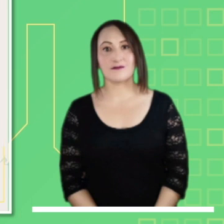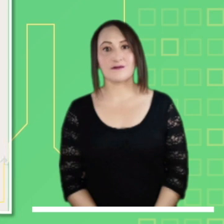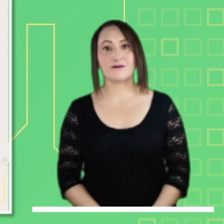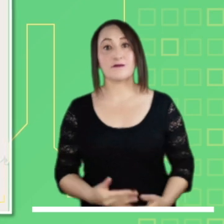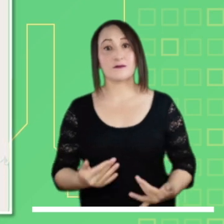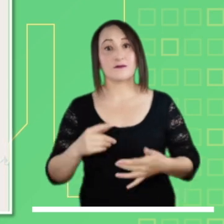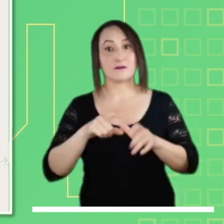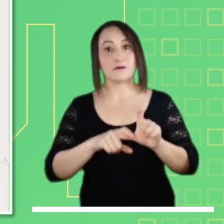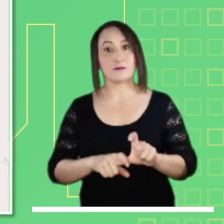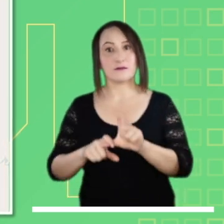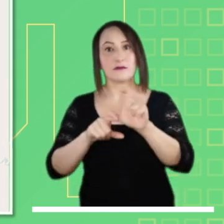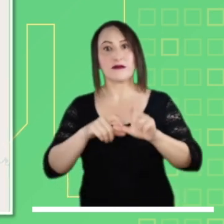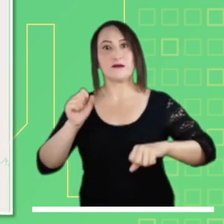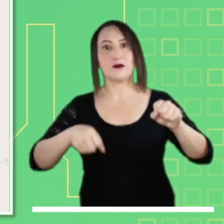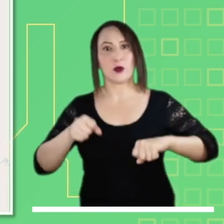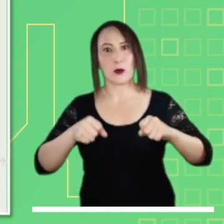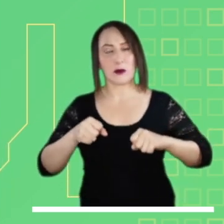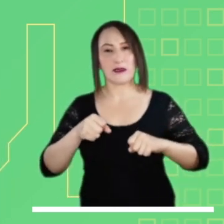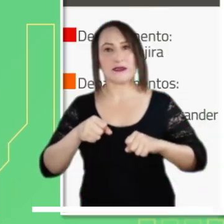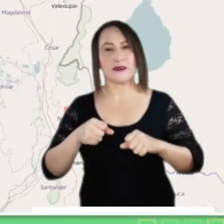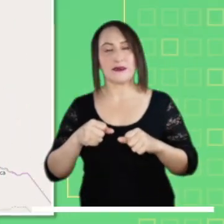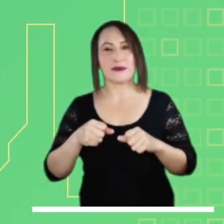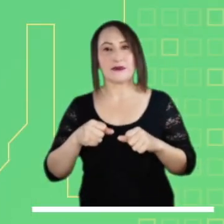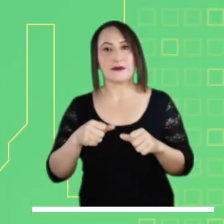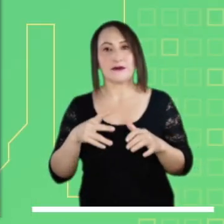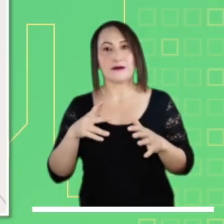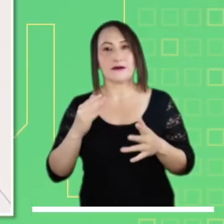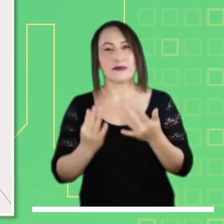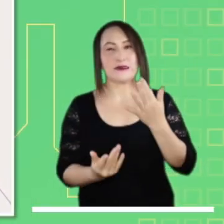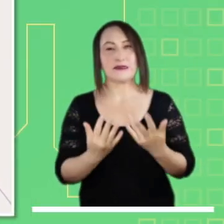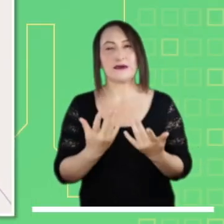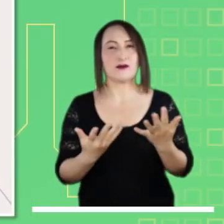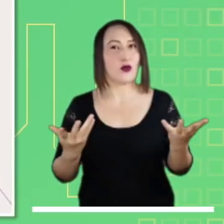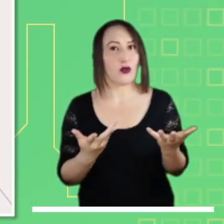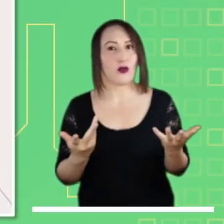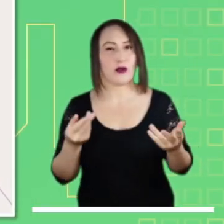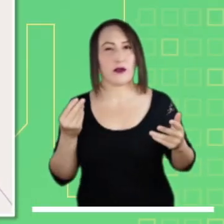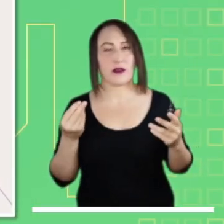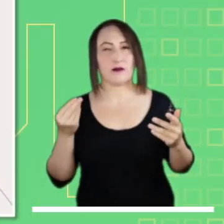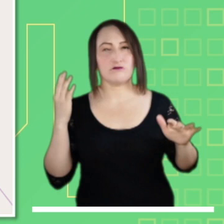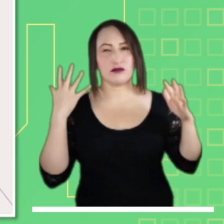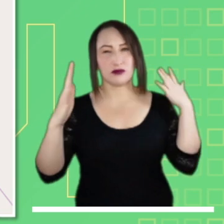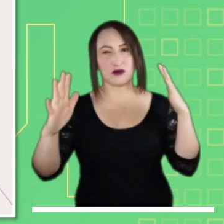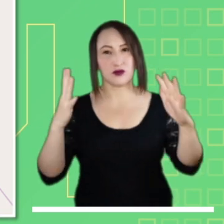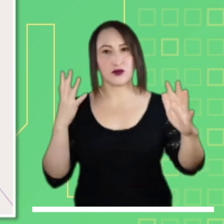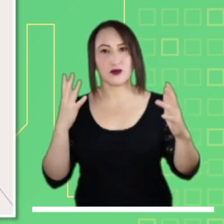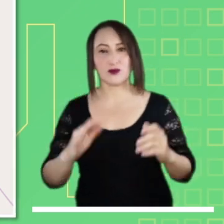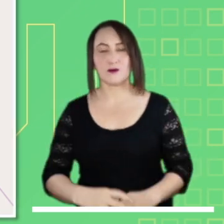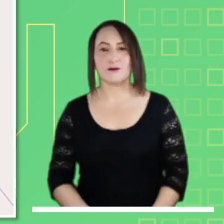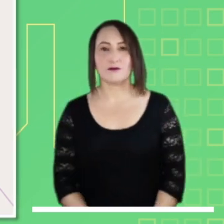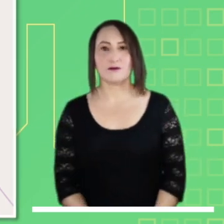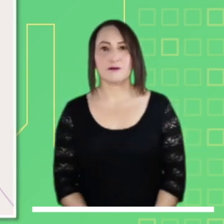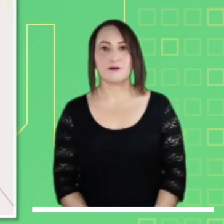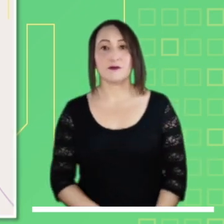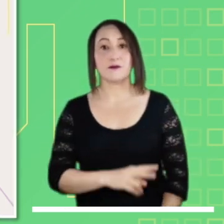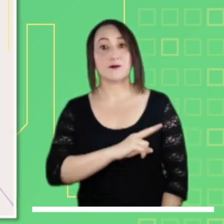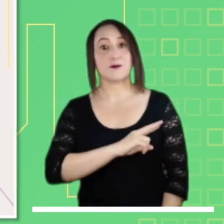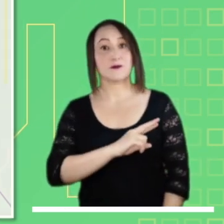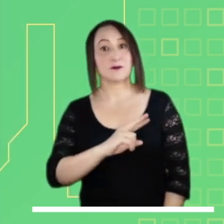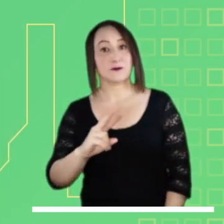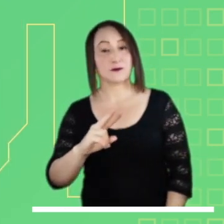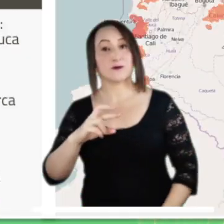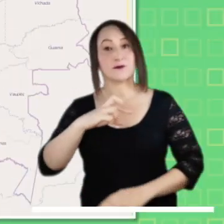al Orinoco. Mucha atención en La Guajira, pues inicia el día con una alta probabilidad de incendios en la cobertura